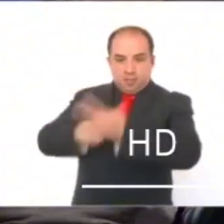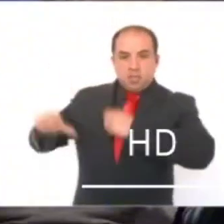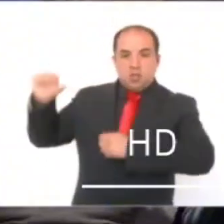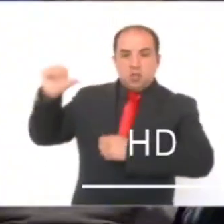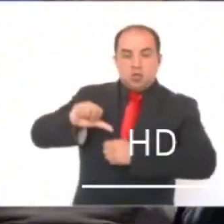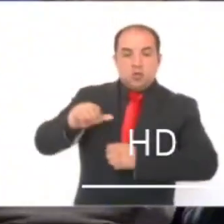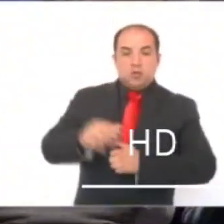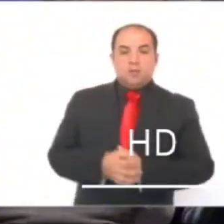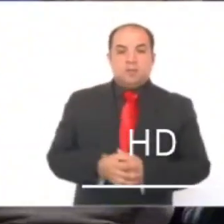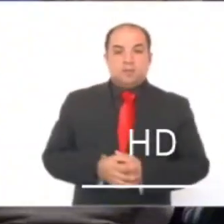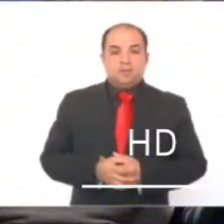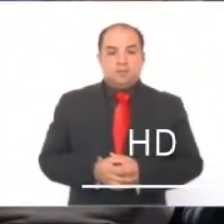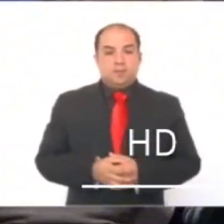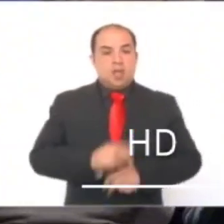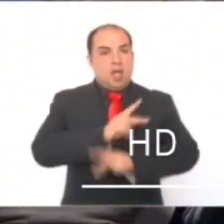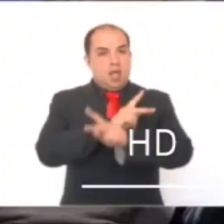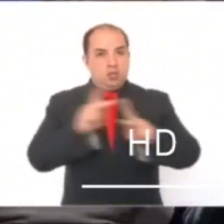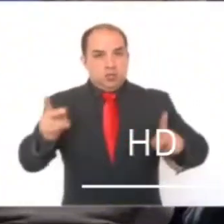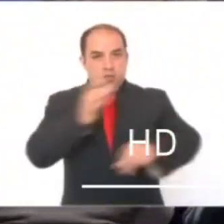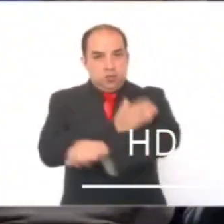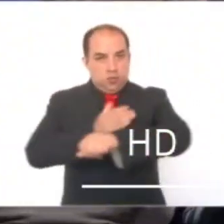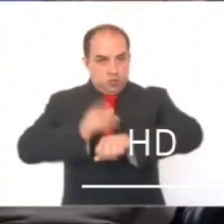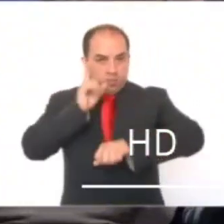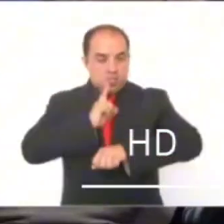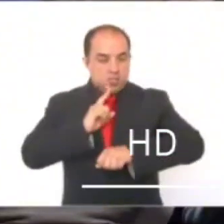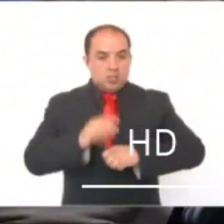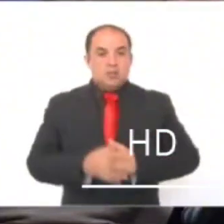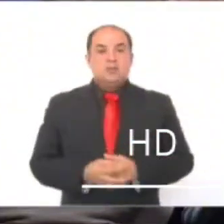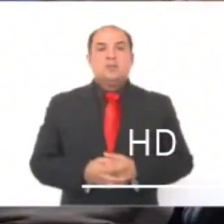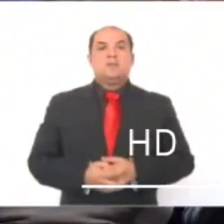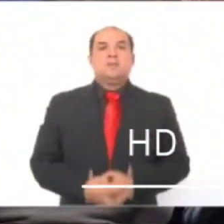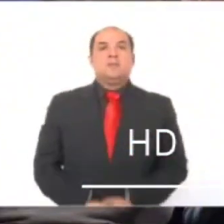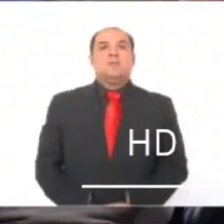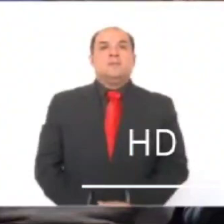hoy aquí, a todas las compañeras.